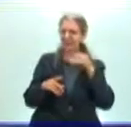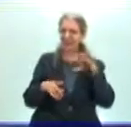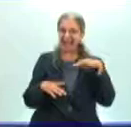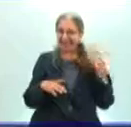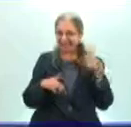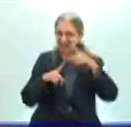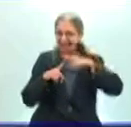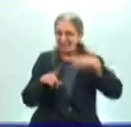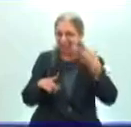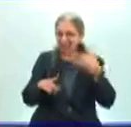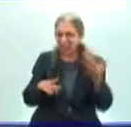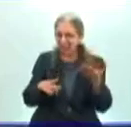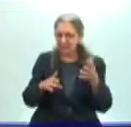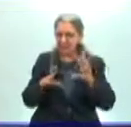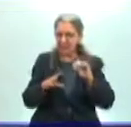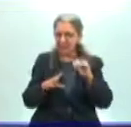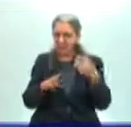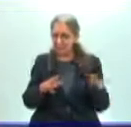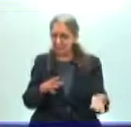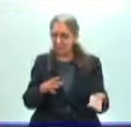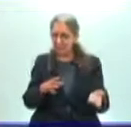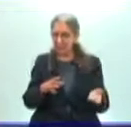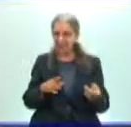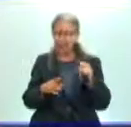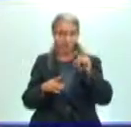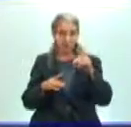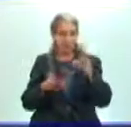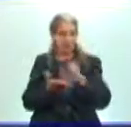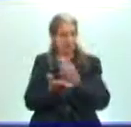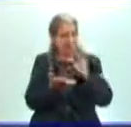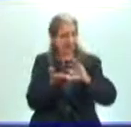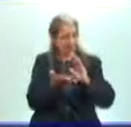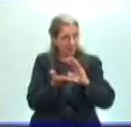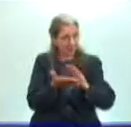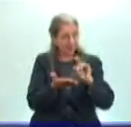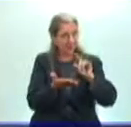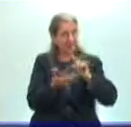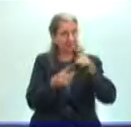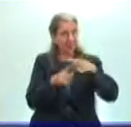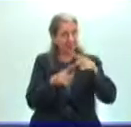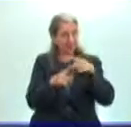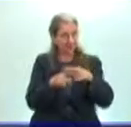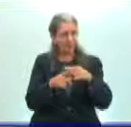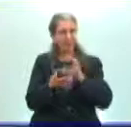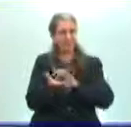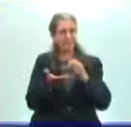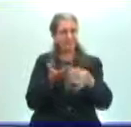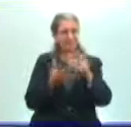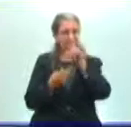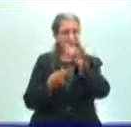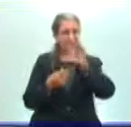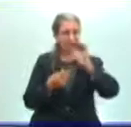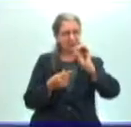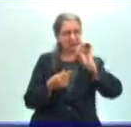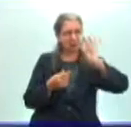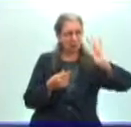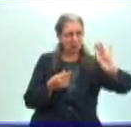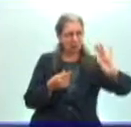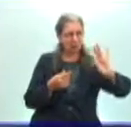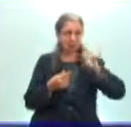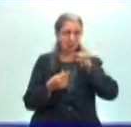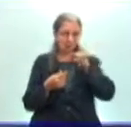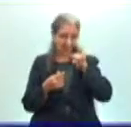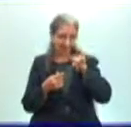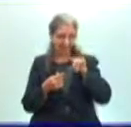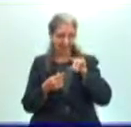teorema estamos hablando. En tu libro de texto, en la página 108, te aparece este